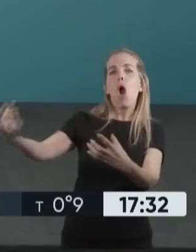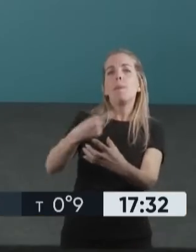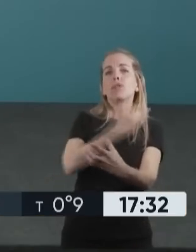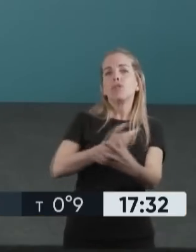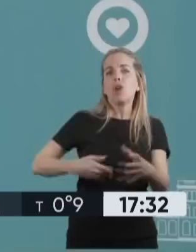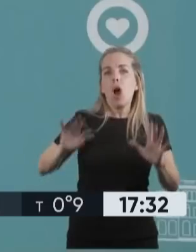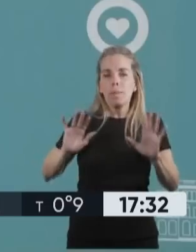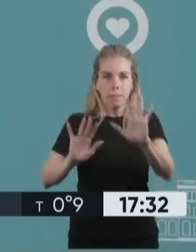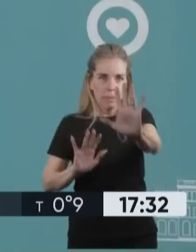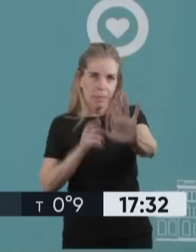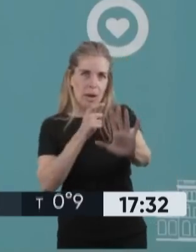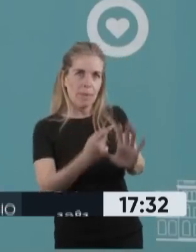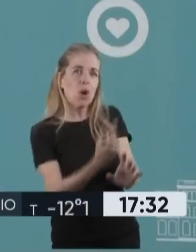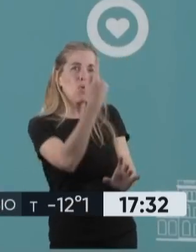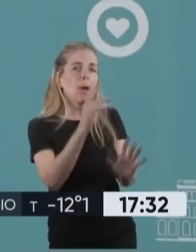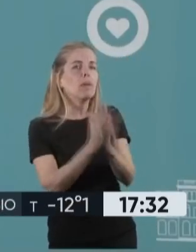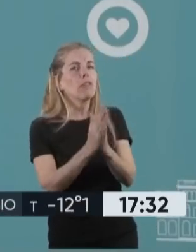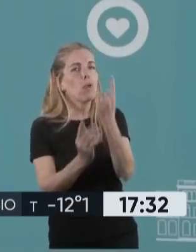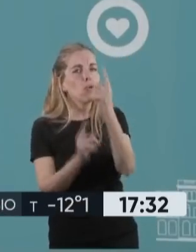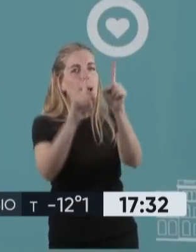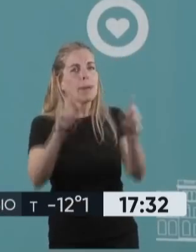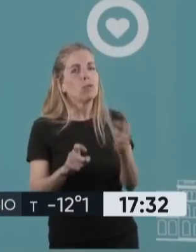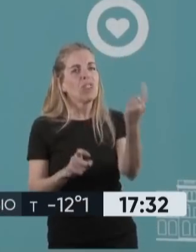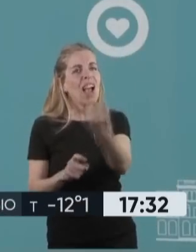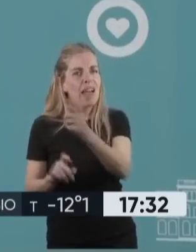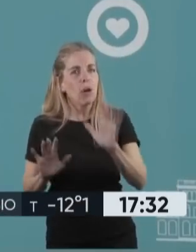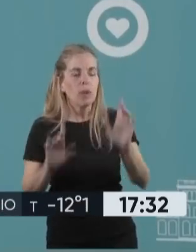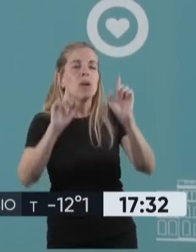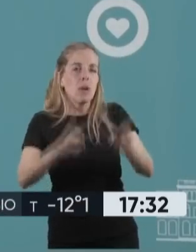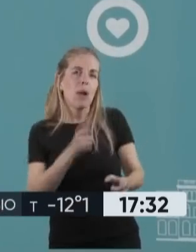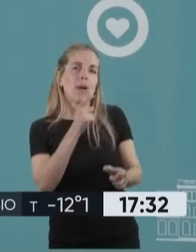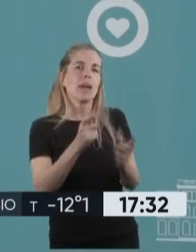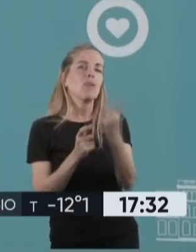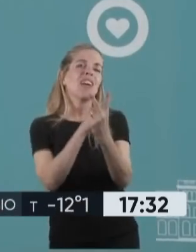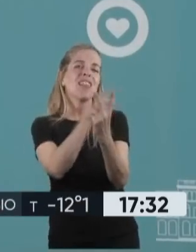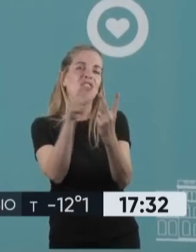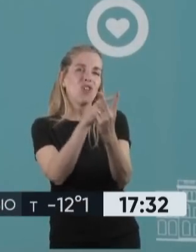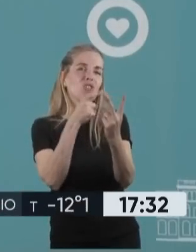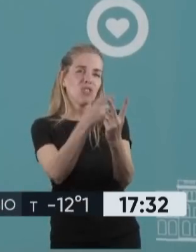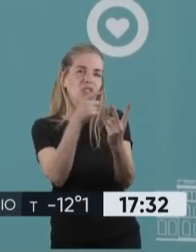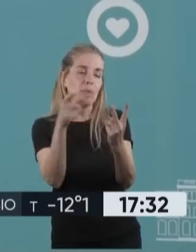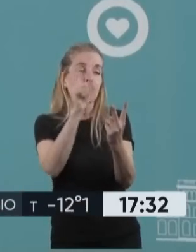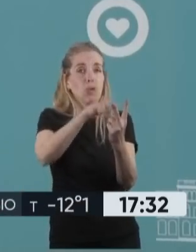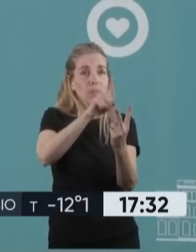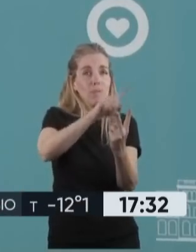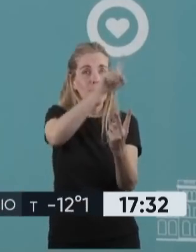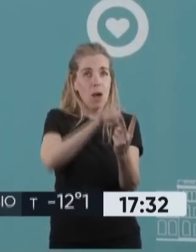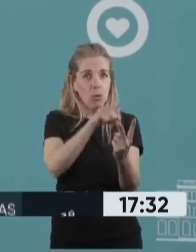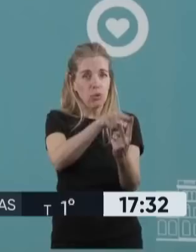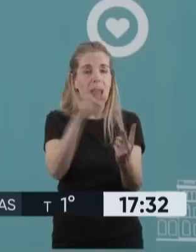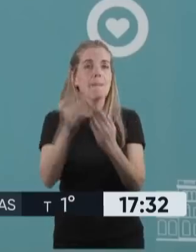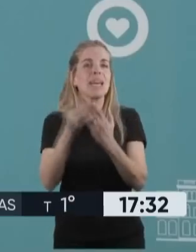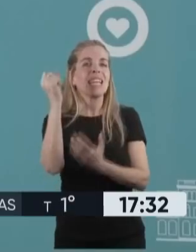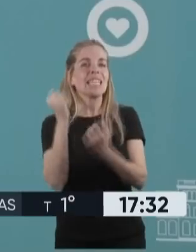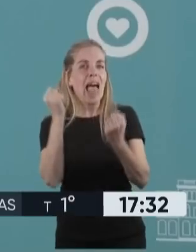Le respondo a la primera pregunta y les recuerdo que es una pregunta por periodista, pero le voy a responder a las dos, Marina. Con respecto a la primera pregunta, lo que la ministra